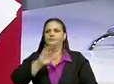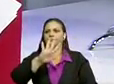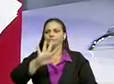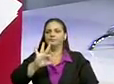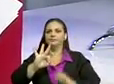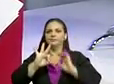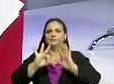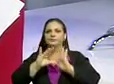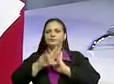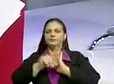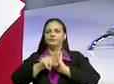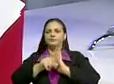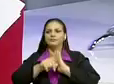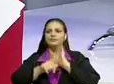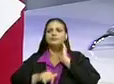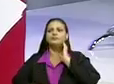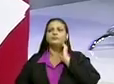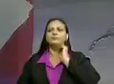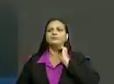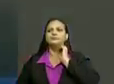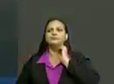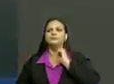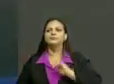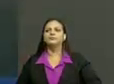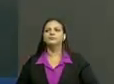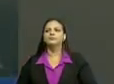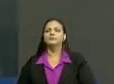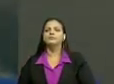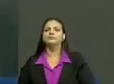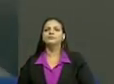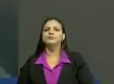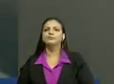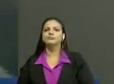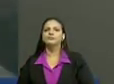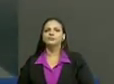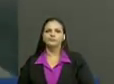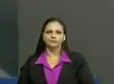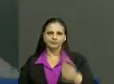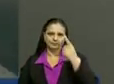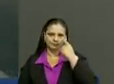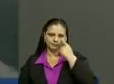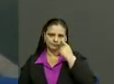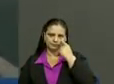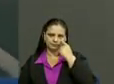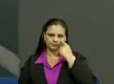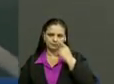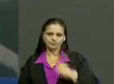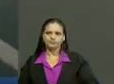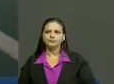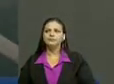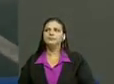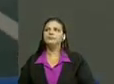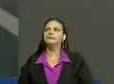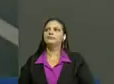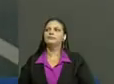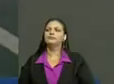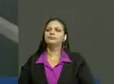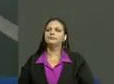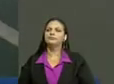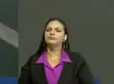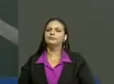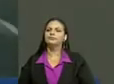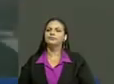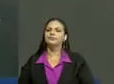nos tiene hoy viernes unas notas infragantes para que usted también esté. ¡Ojo al piojo! ¿Qué tenemos aquí? ¿Una